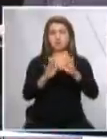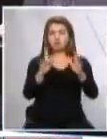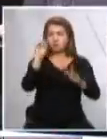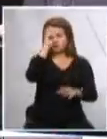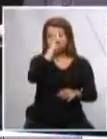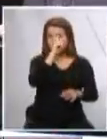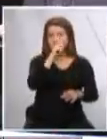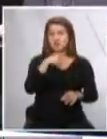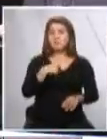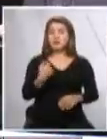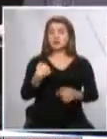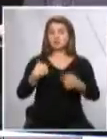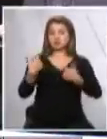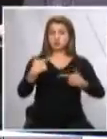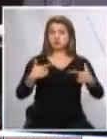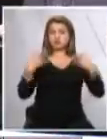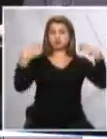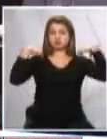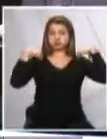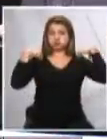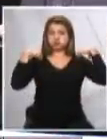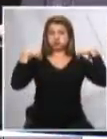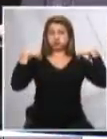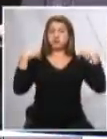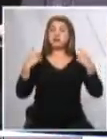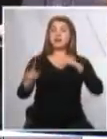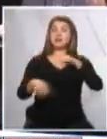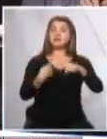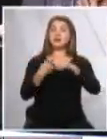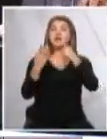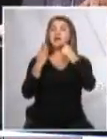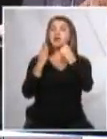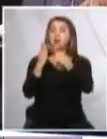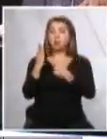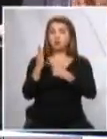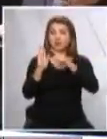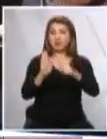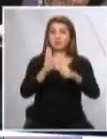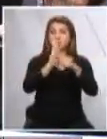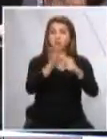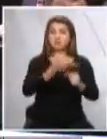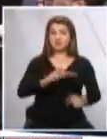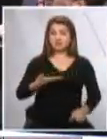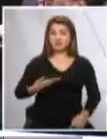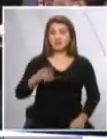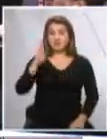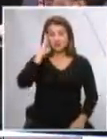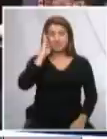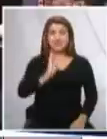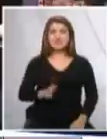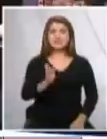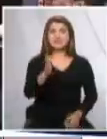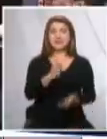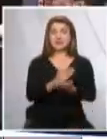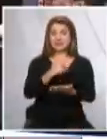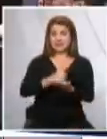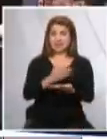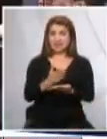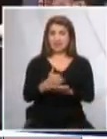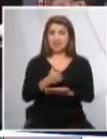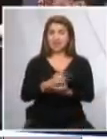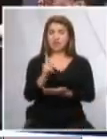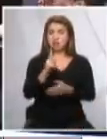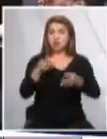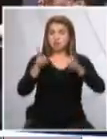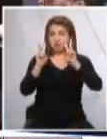difícil para el sistema político no hacerse cargo de esto. Y una cosa más, las encuestas le han demostrado que la presidenta Bachelet sigue con una estrategia que no